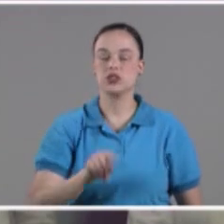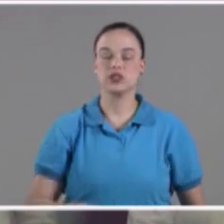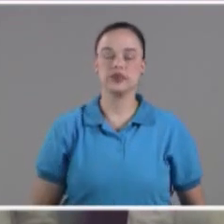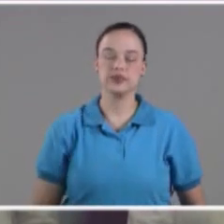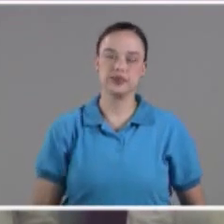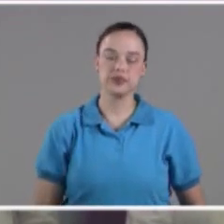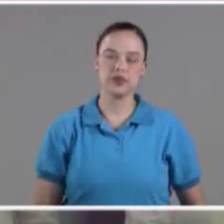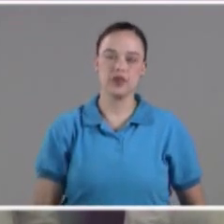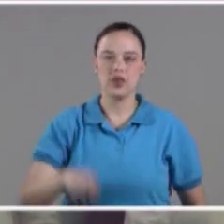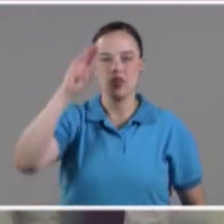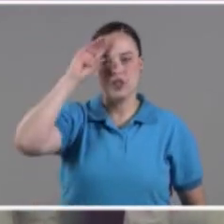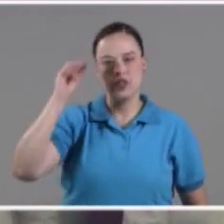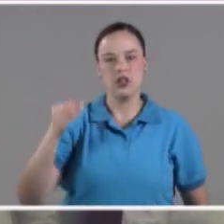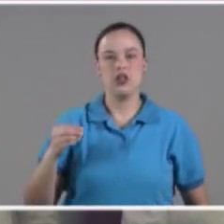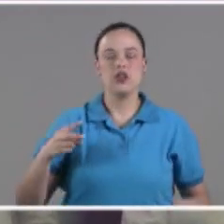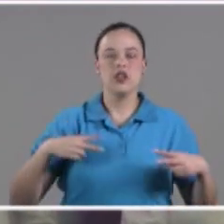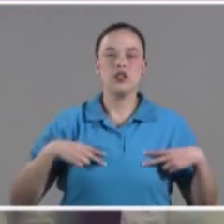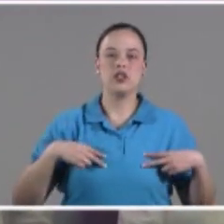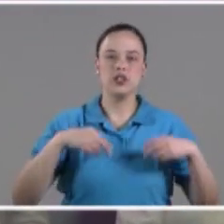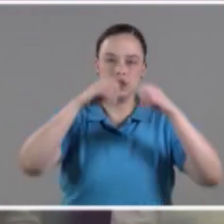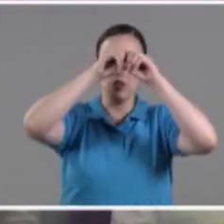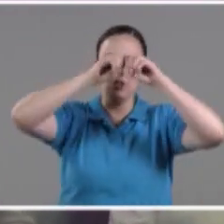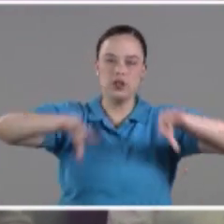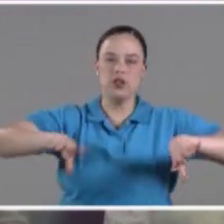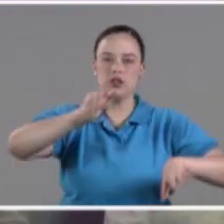hermano porque había destrucción